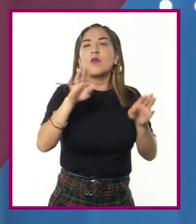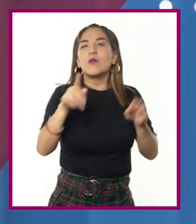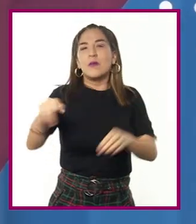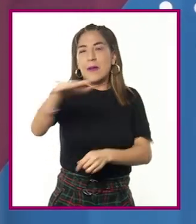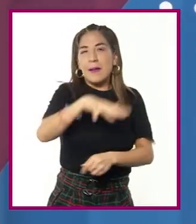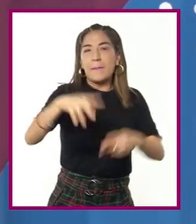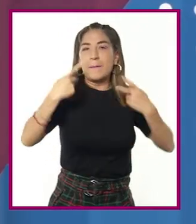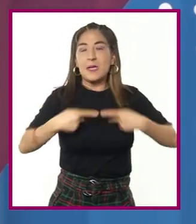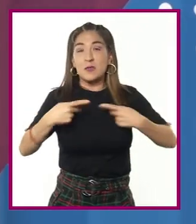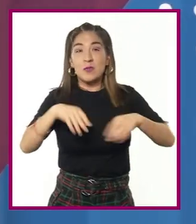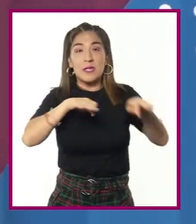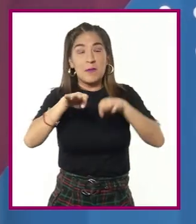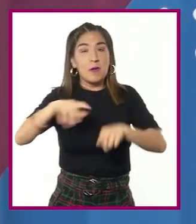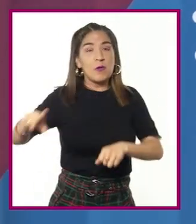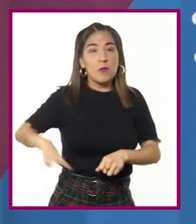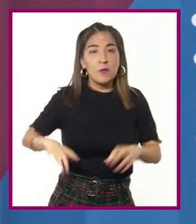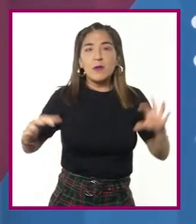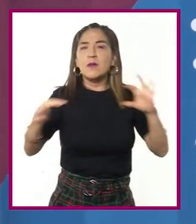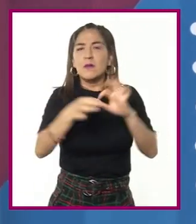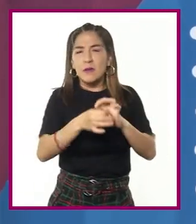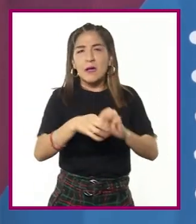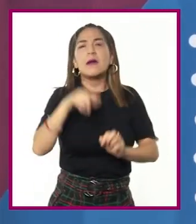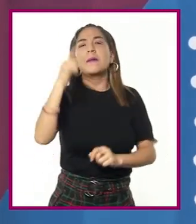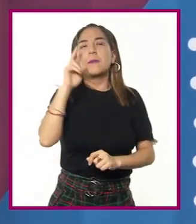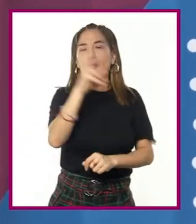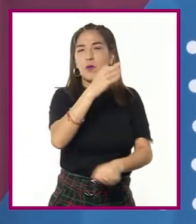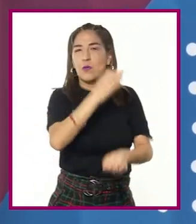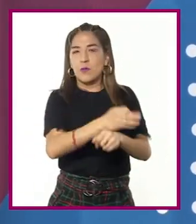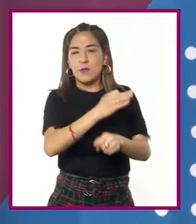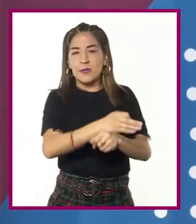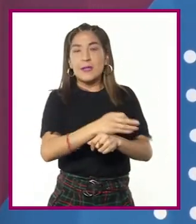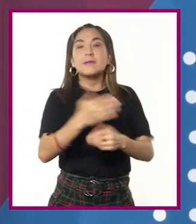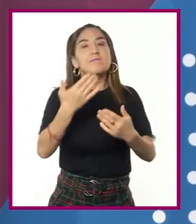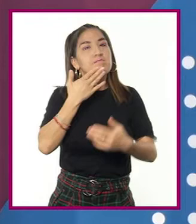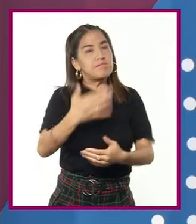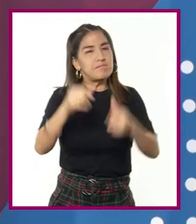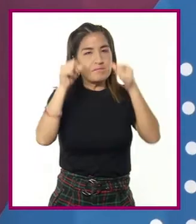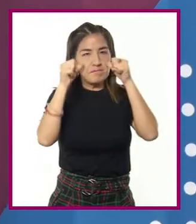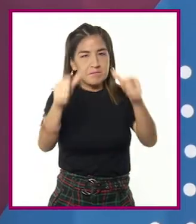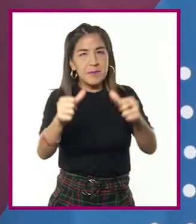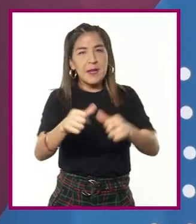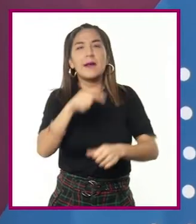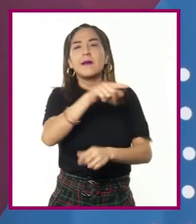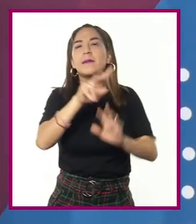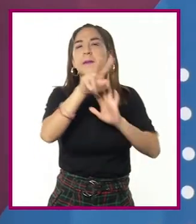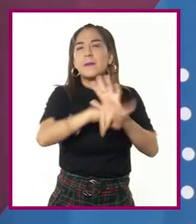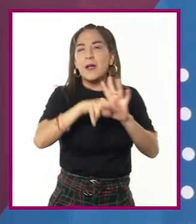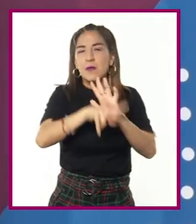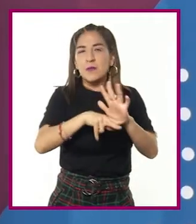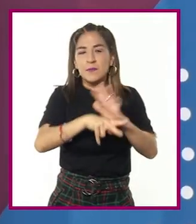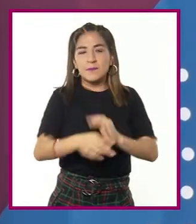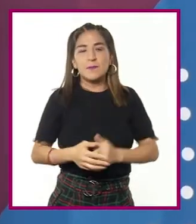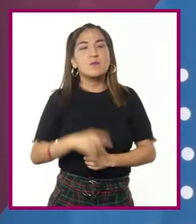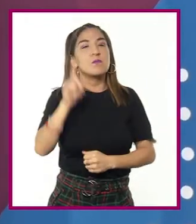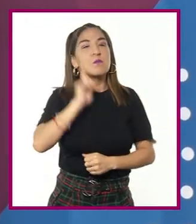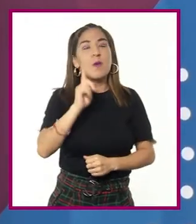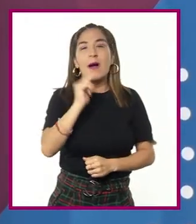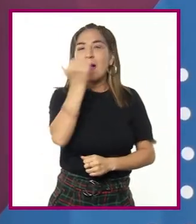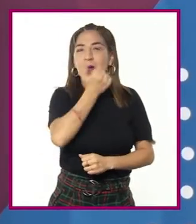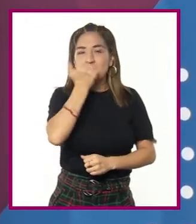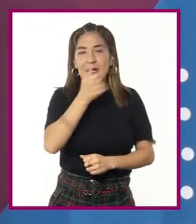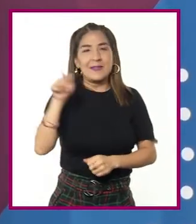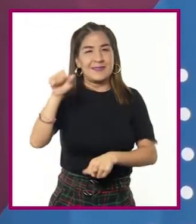los servidores públicos, veamos y escuchemos con mucha atención el siguiente video realizado por la alumna